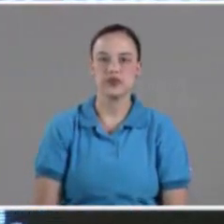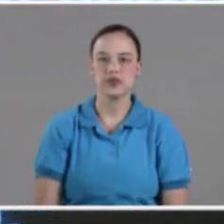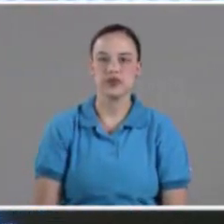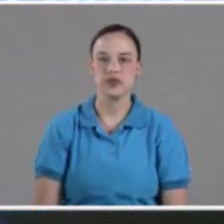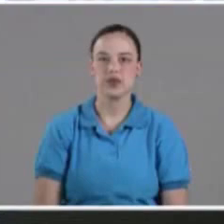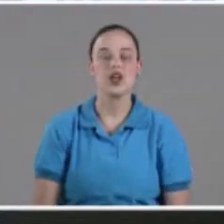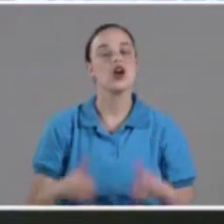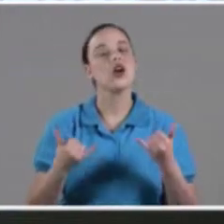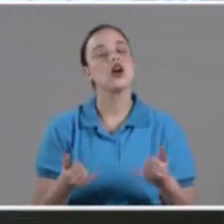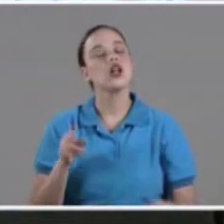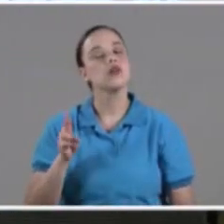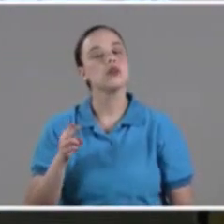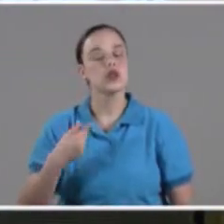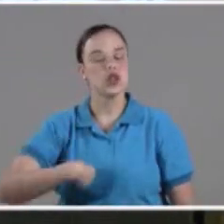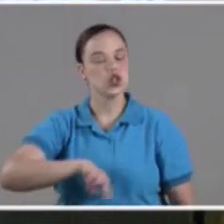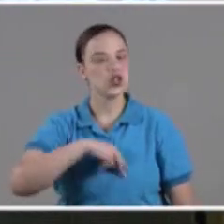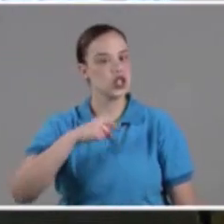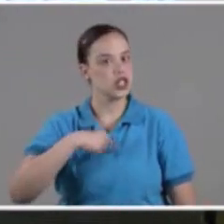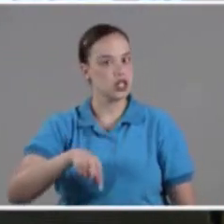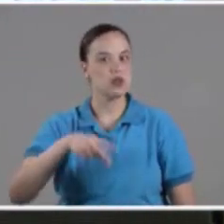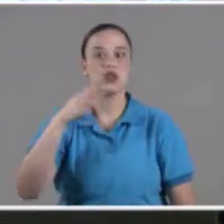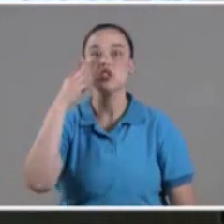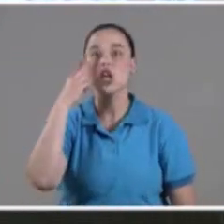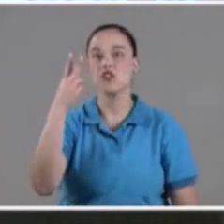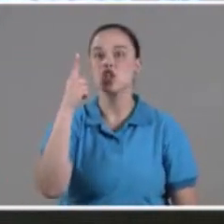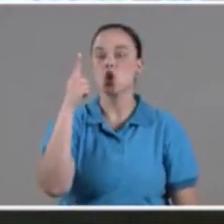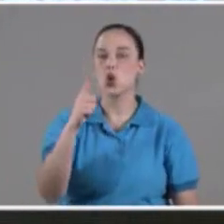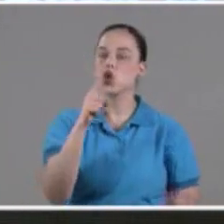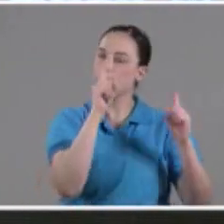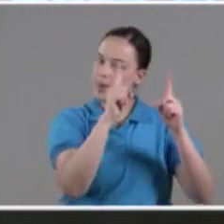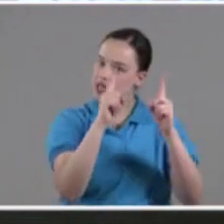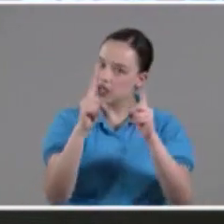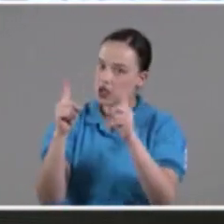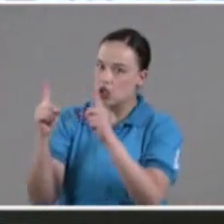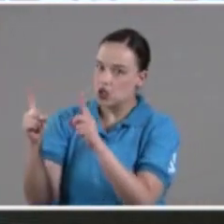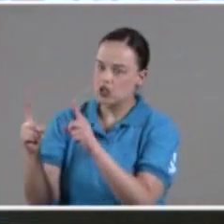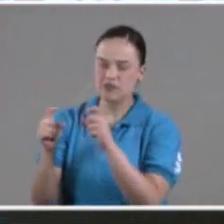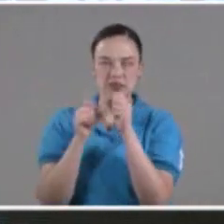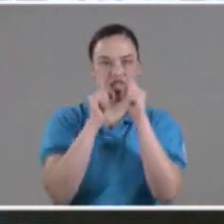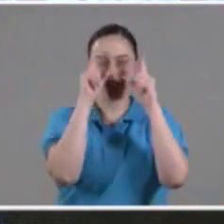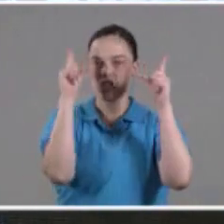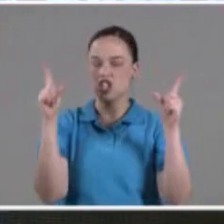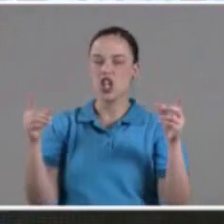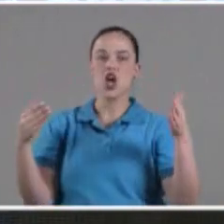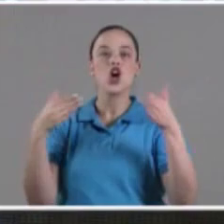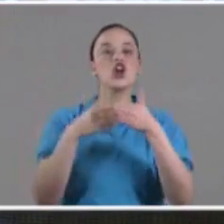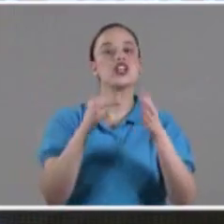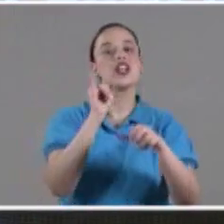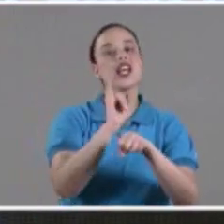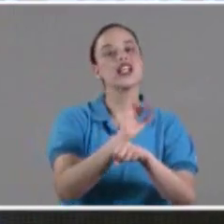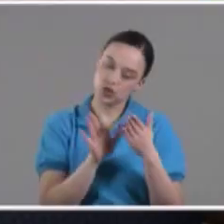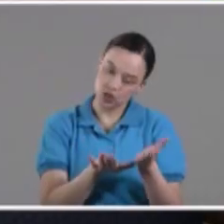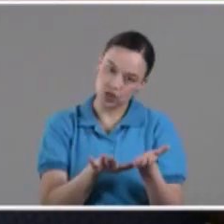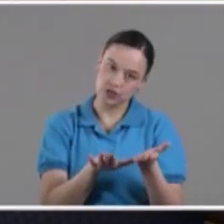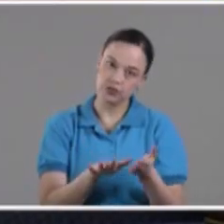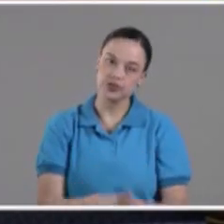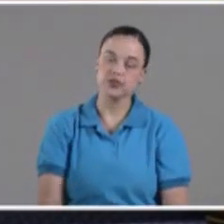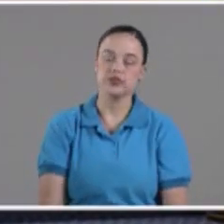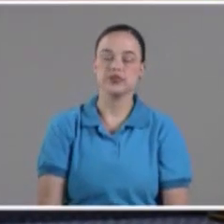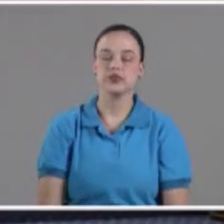ahora mismo nosotros estamos viendo una persecución impresionante contra la iglesia cristiana